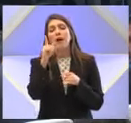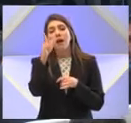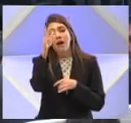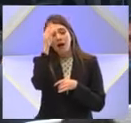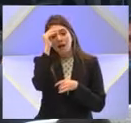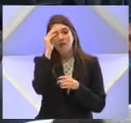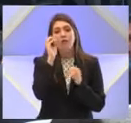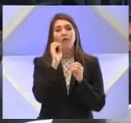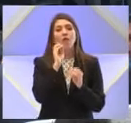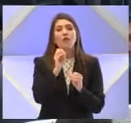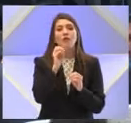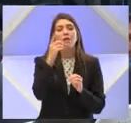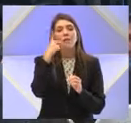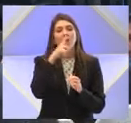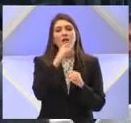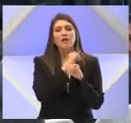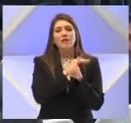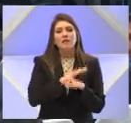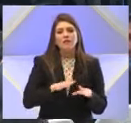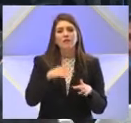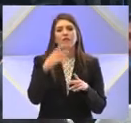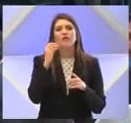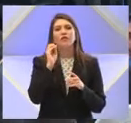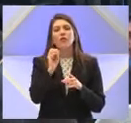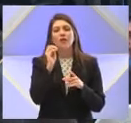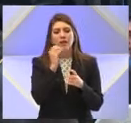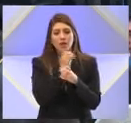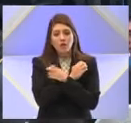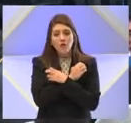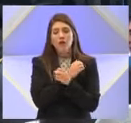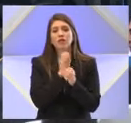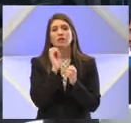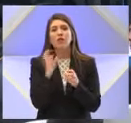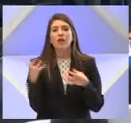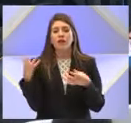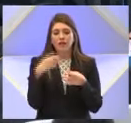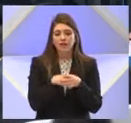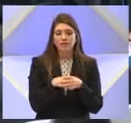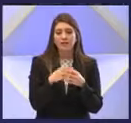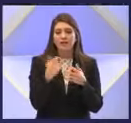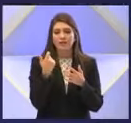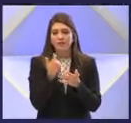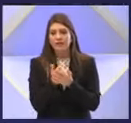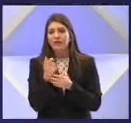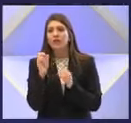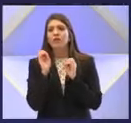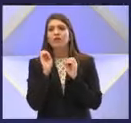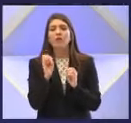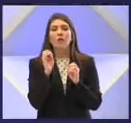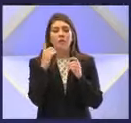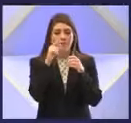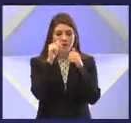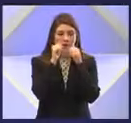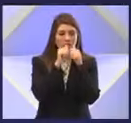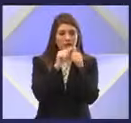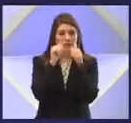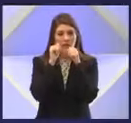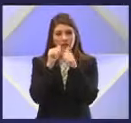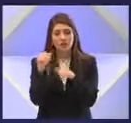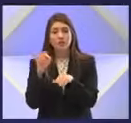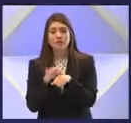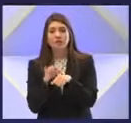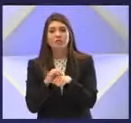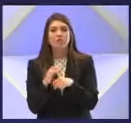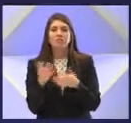el acceso a oportunidades económicas para la educación para la inclusión financiera o para la atención médica